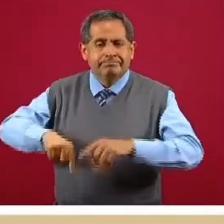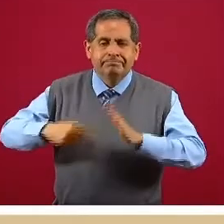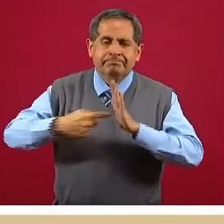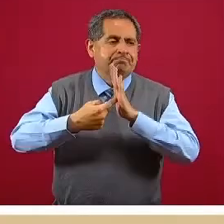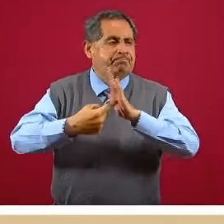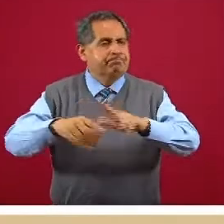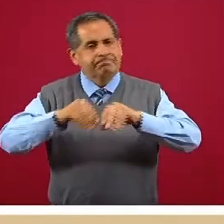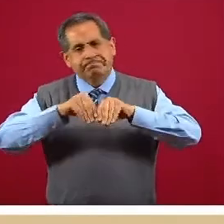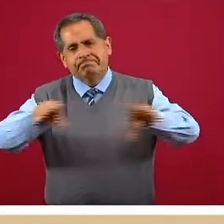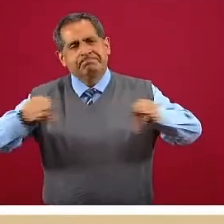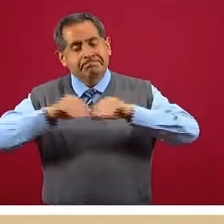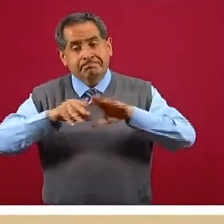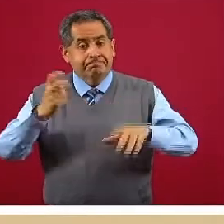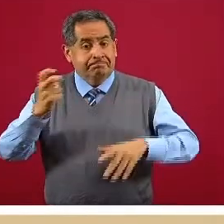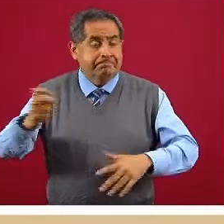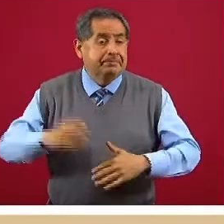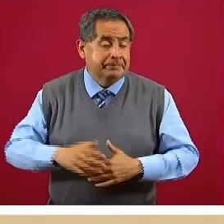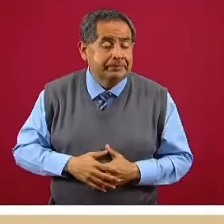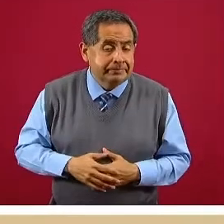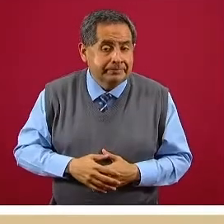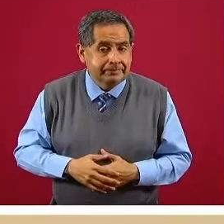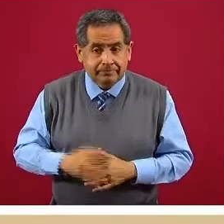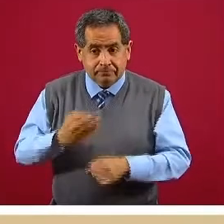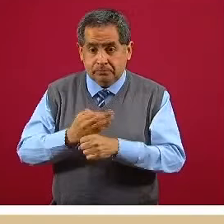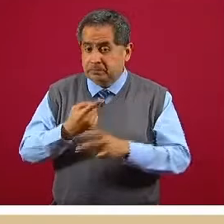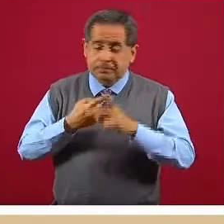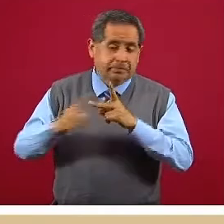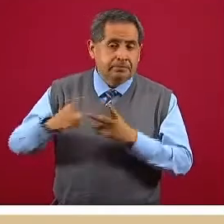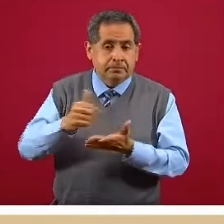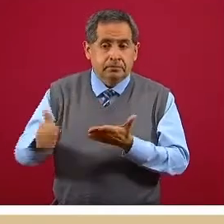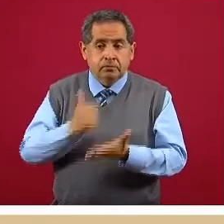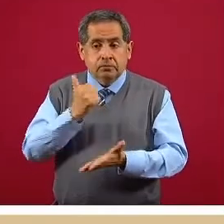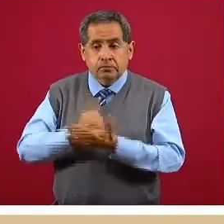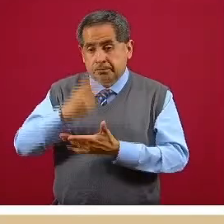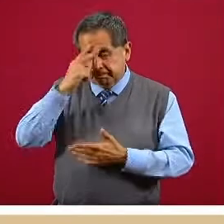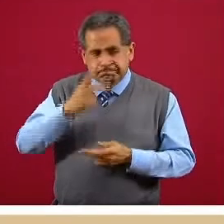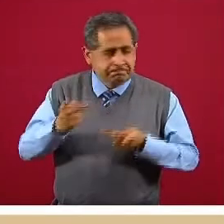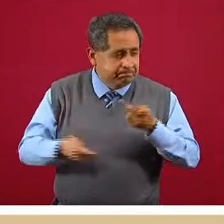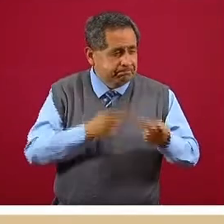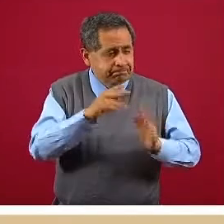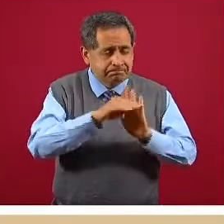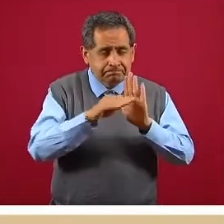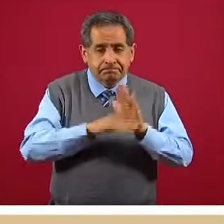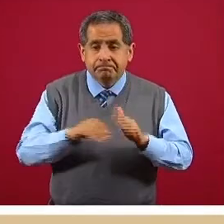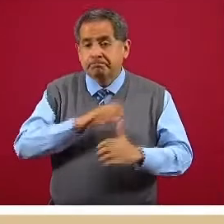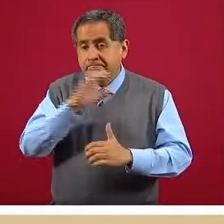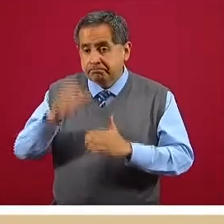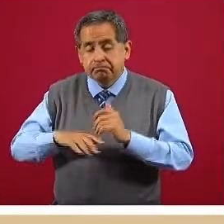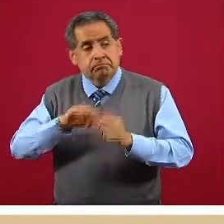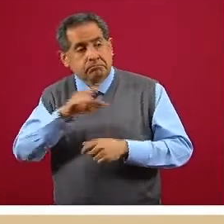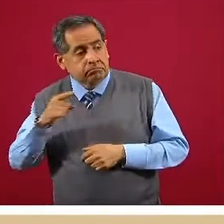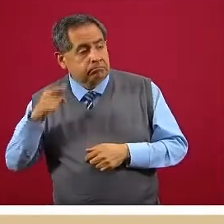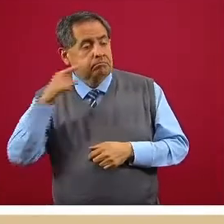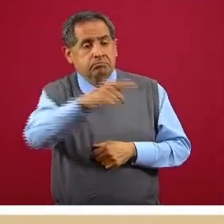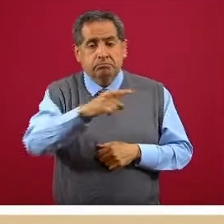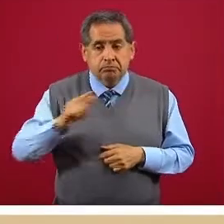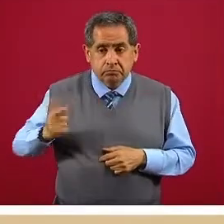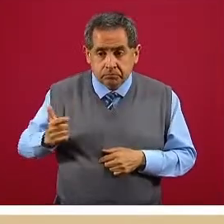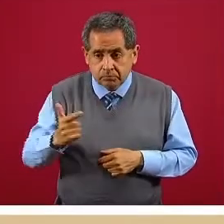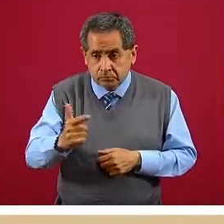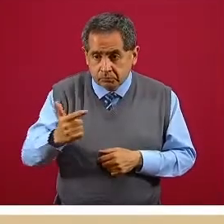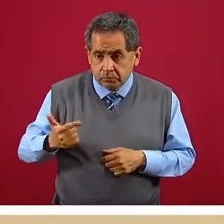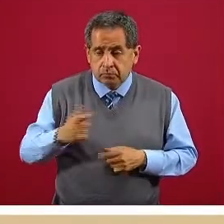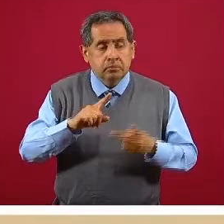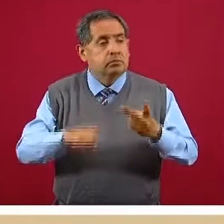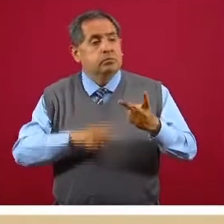esta encuesta. Estamos iniciando en la Ciudad de México y de ahí vamos hacia Guanajuato y también al